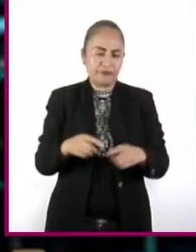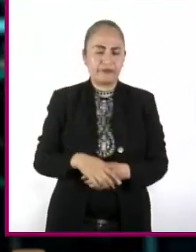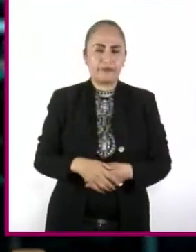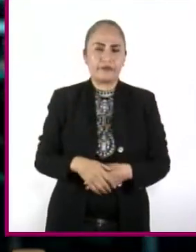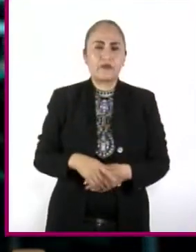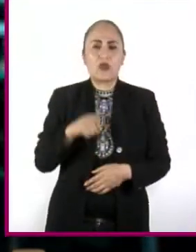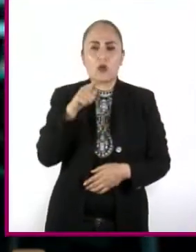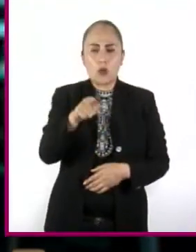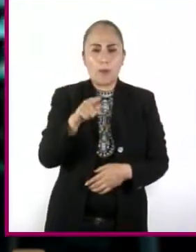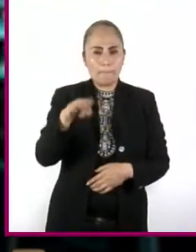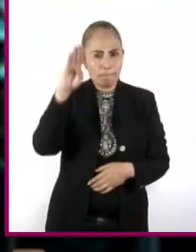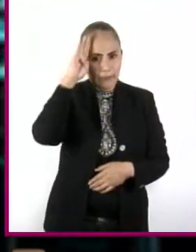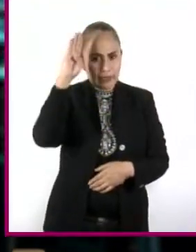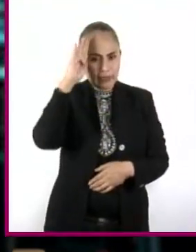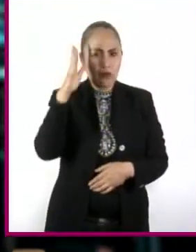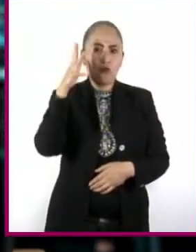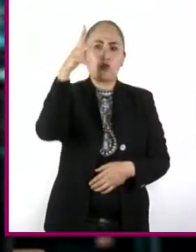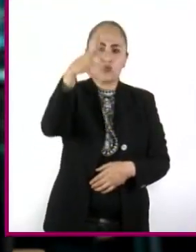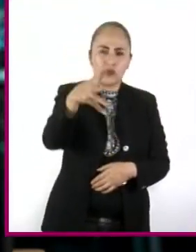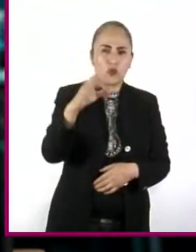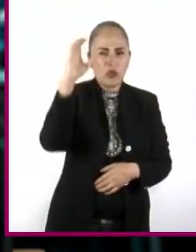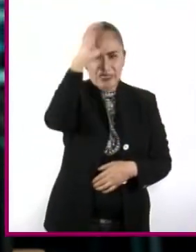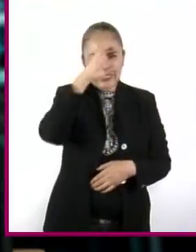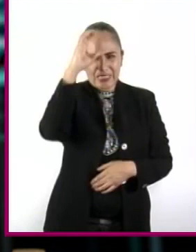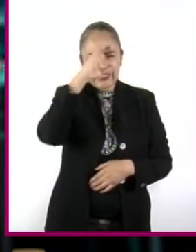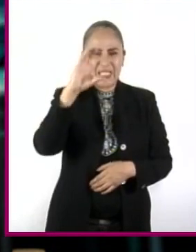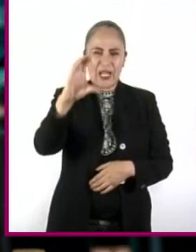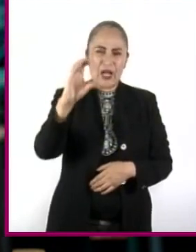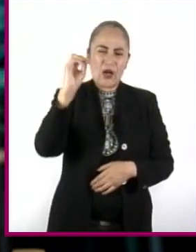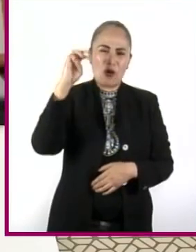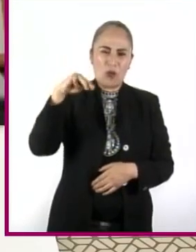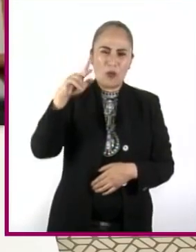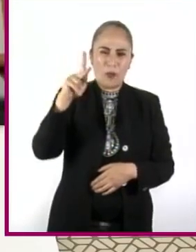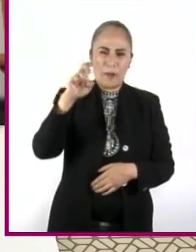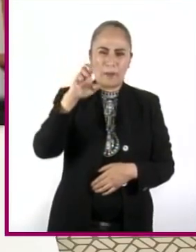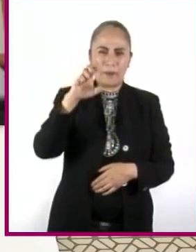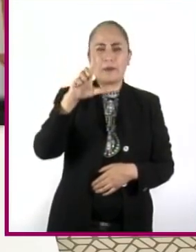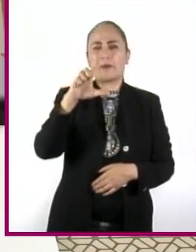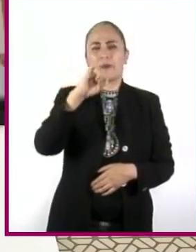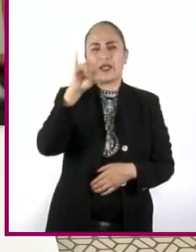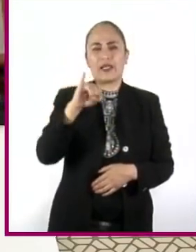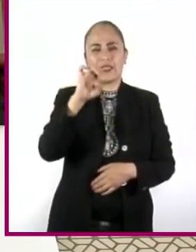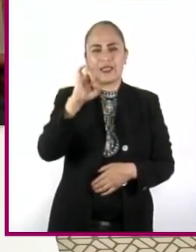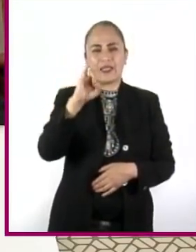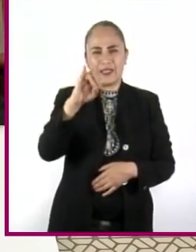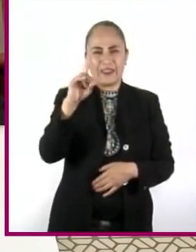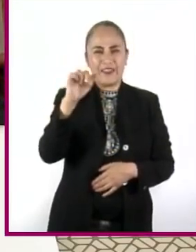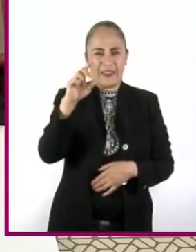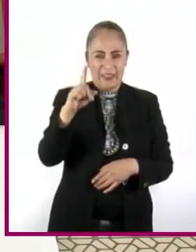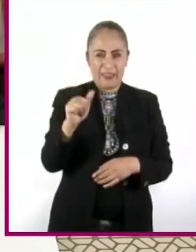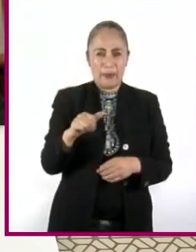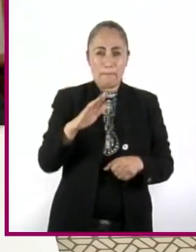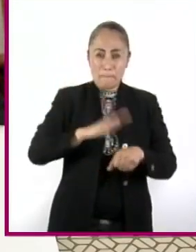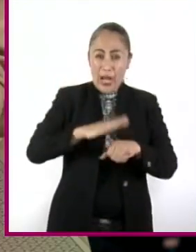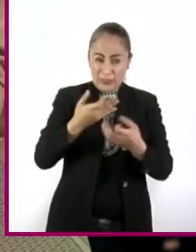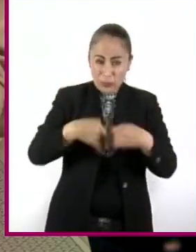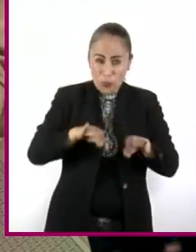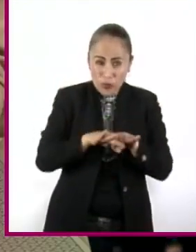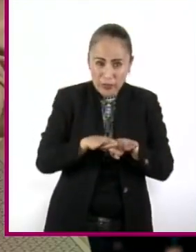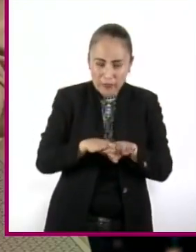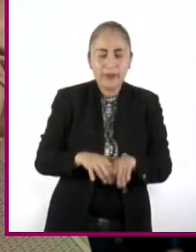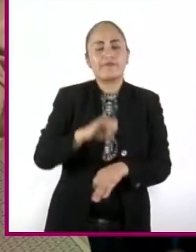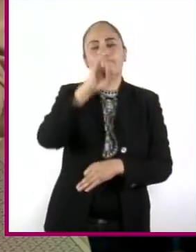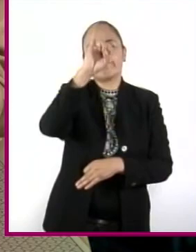futuro las ciencias de la complejidad cobren cada vez más relevancia? Claro que sí, sin dejar de lado